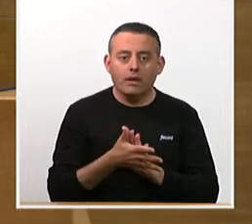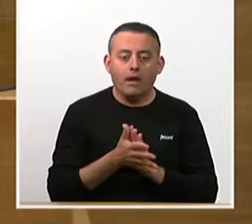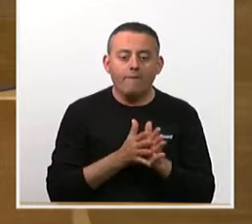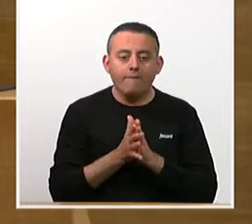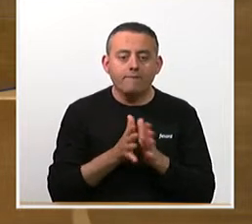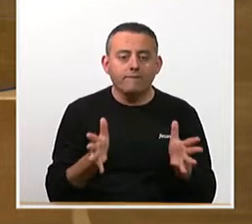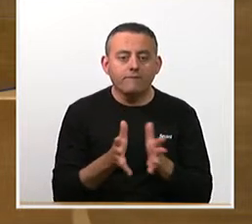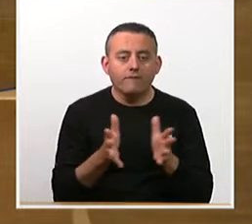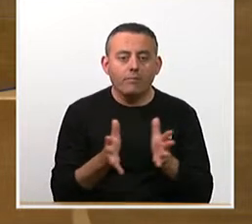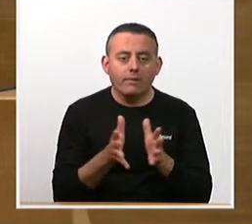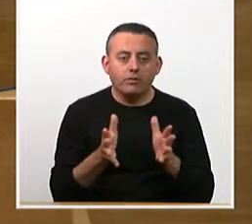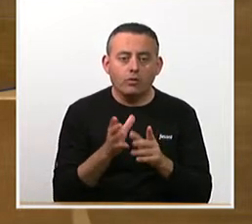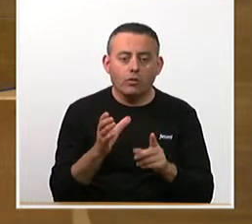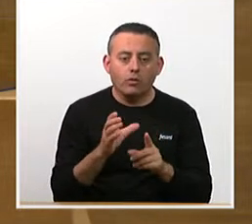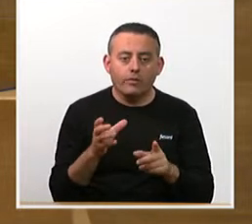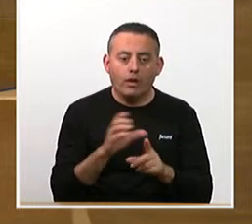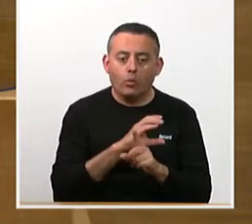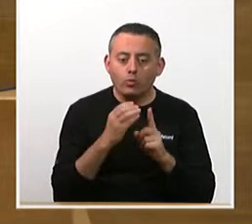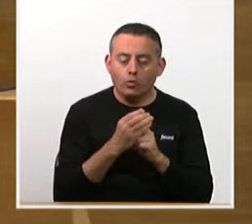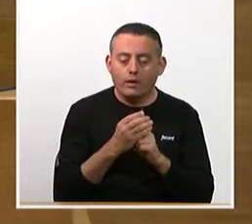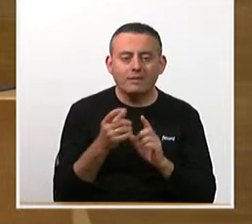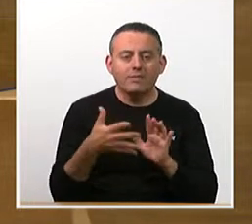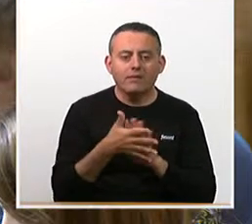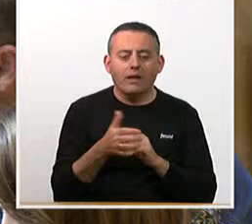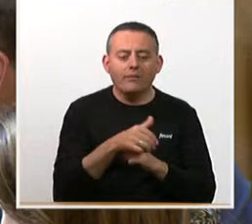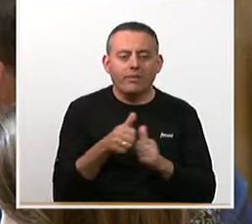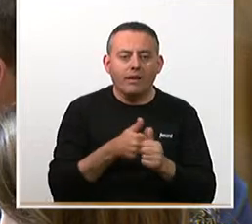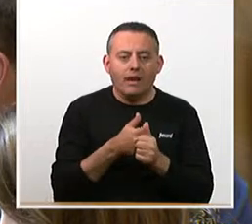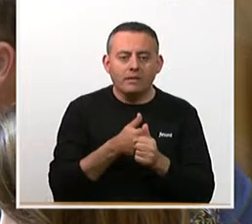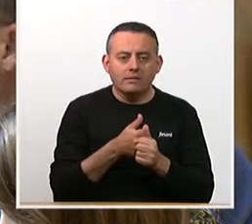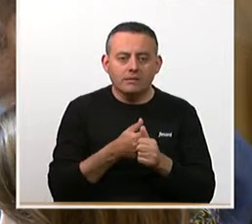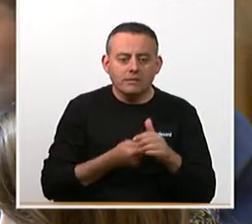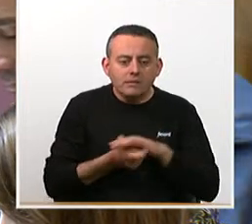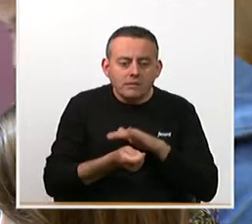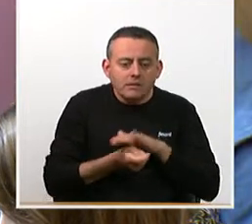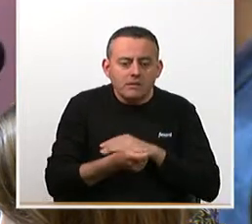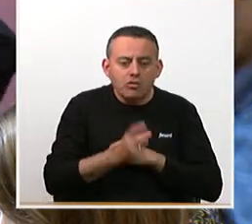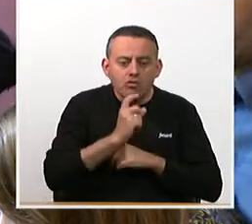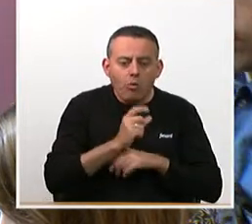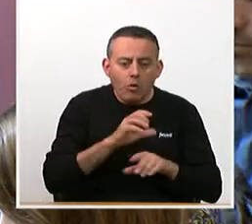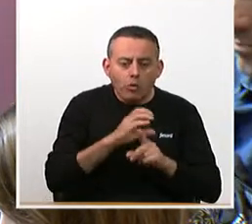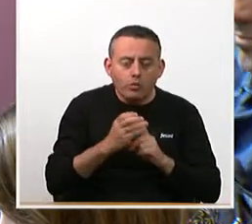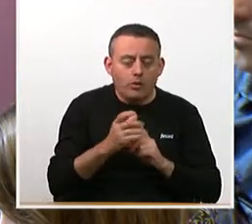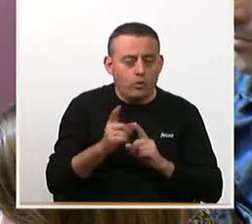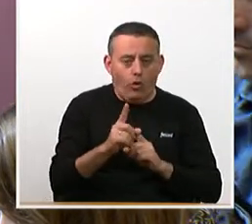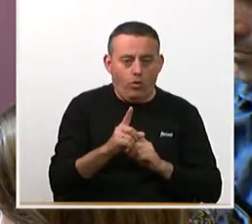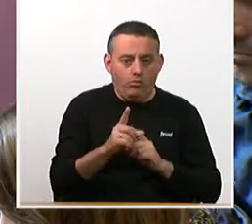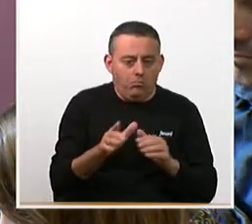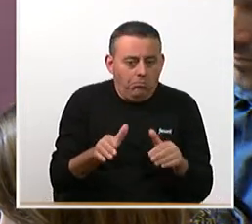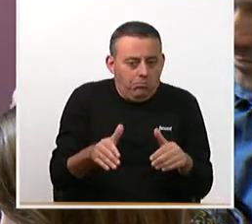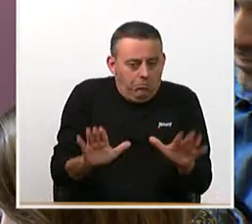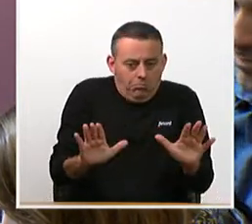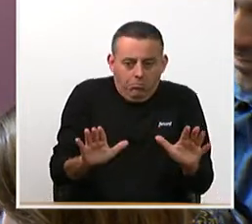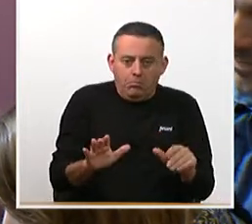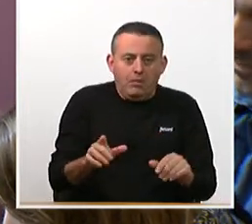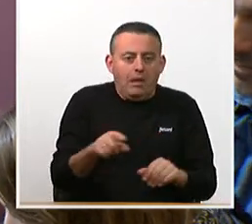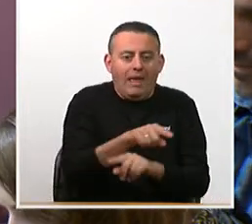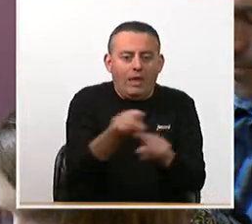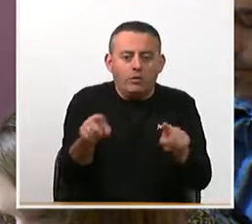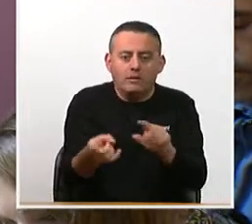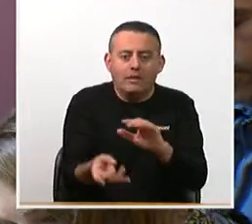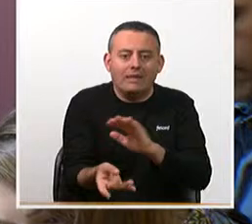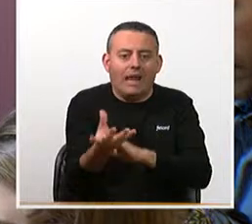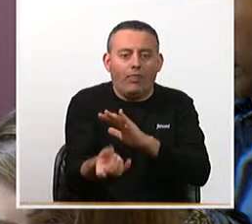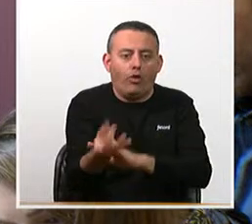dictar la cultura Y eso es a lo que me refiero cuando hablo de de cultura blanca que nosotros mantengamos la objetividad que mantengamos la